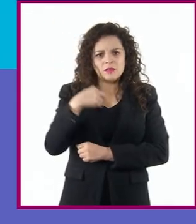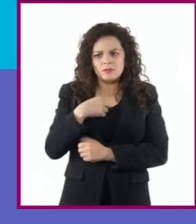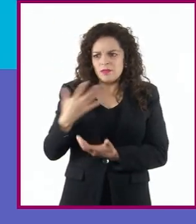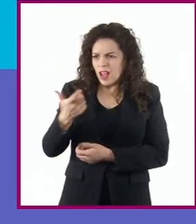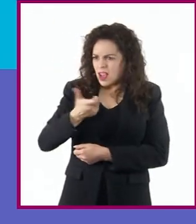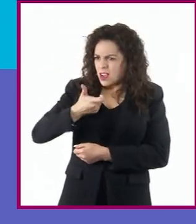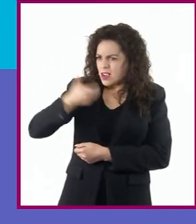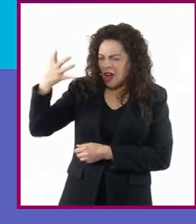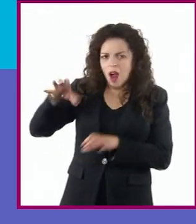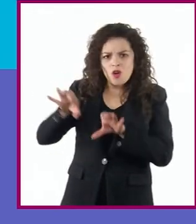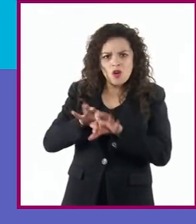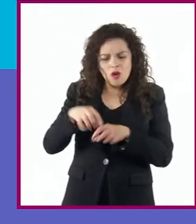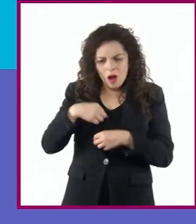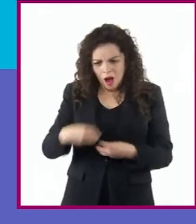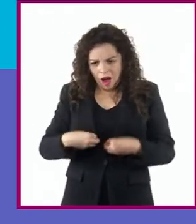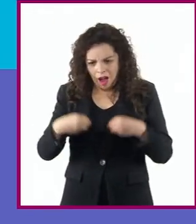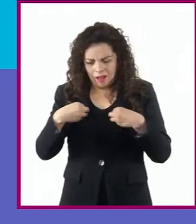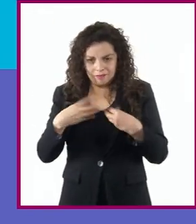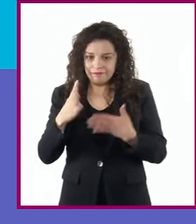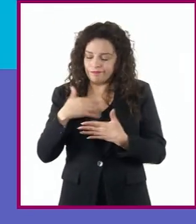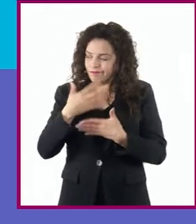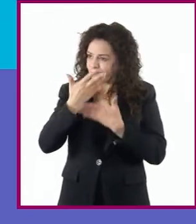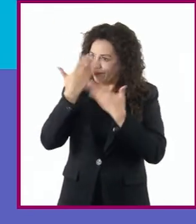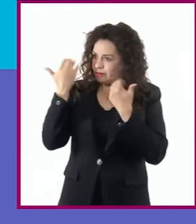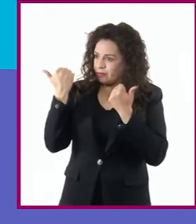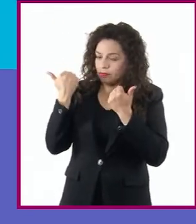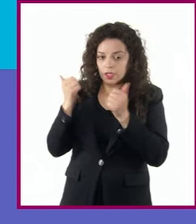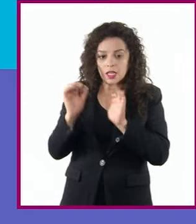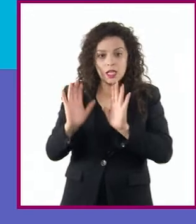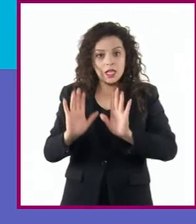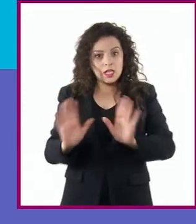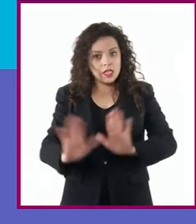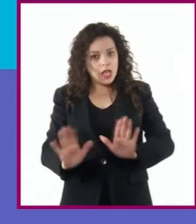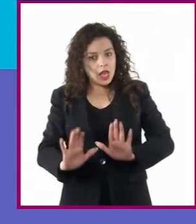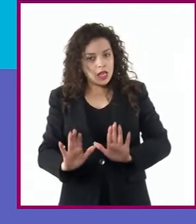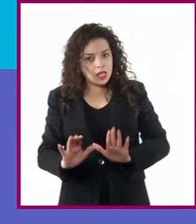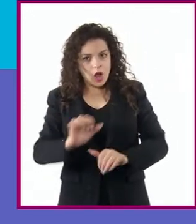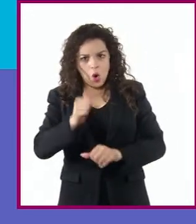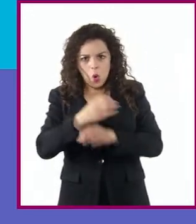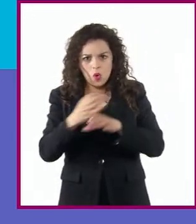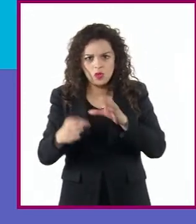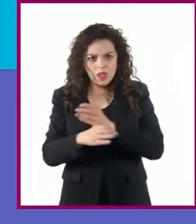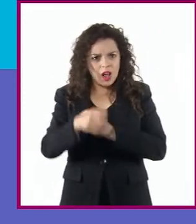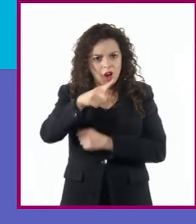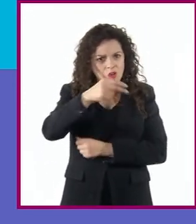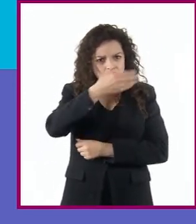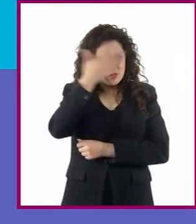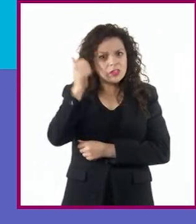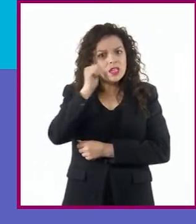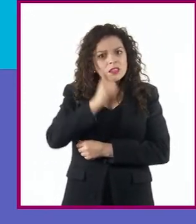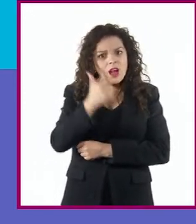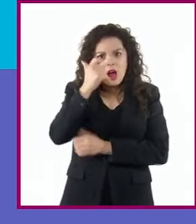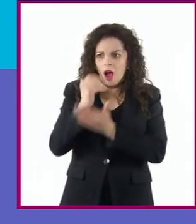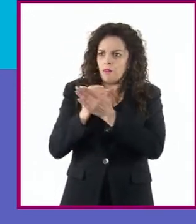vivir. Ya. ¿Es que no sabe hacer otra cosa que elevar la tarifa?